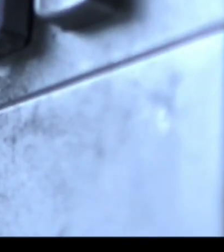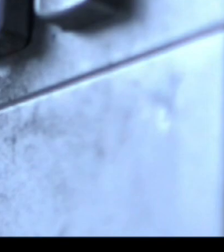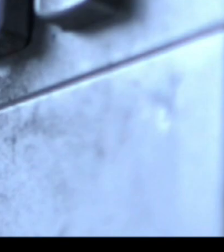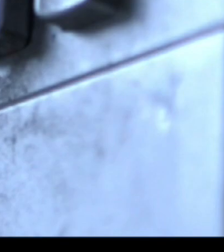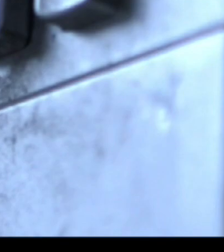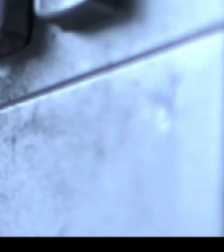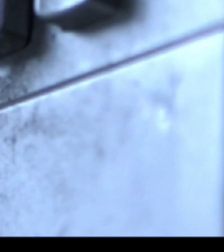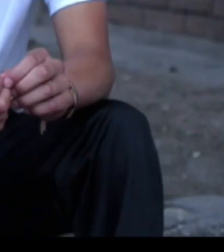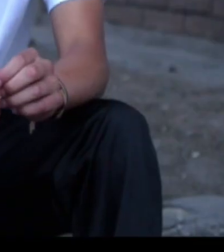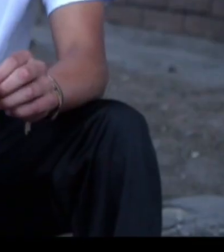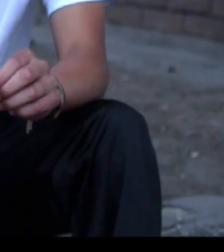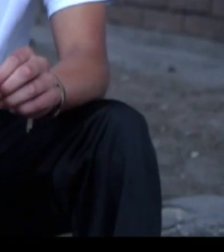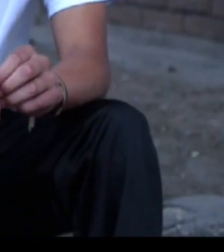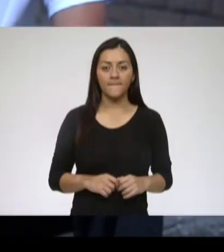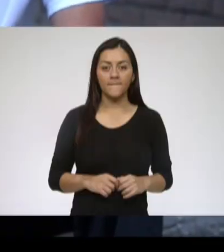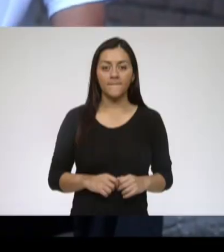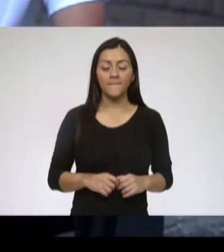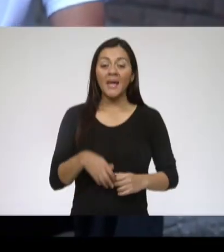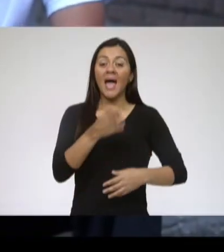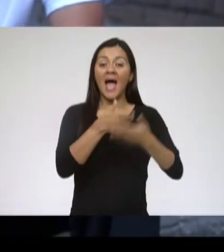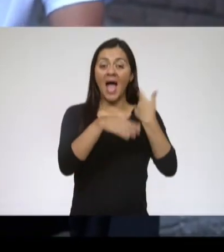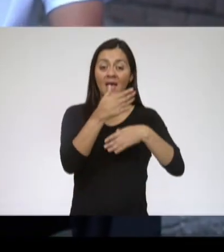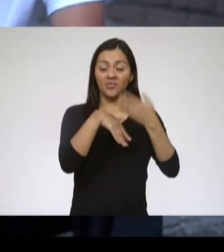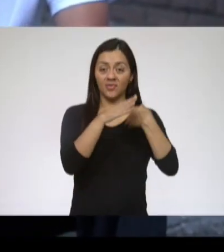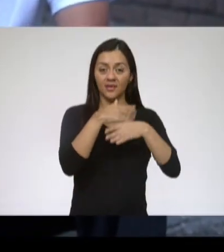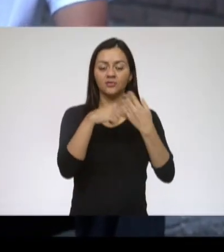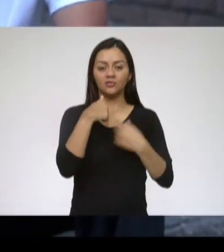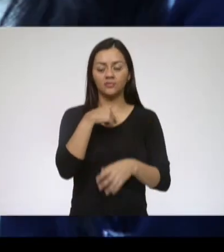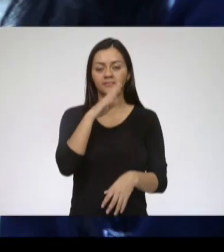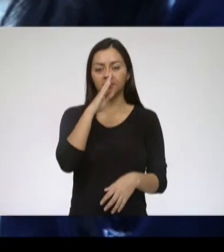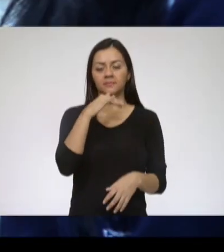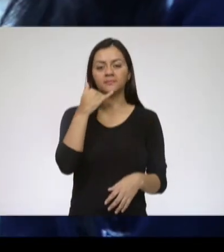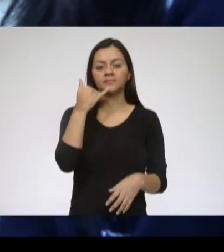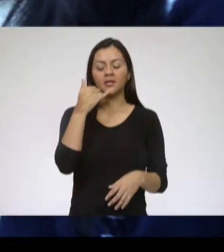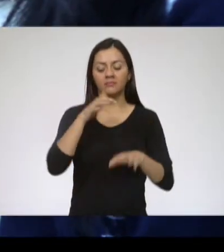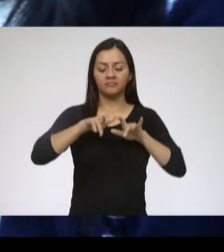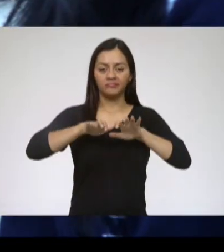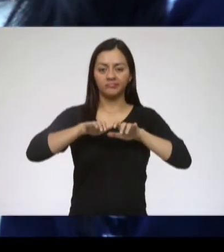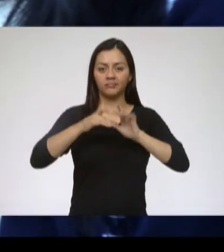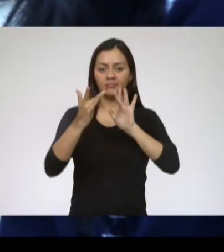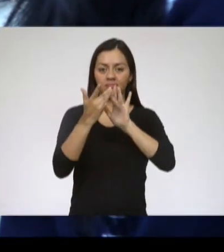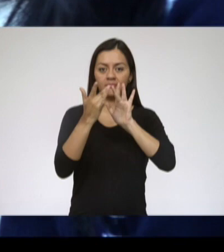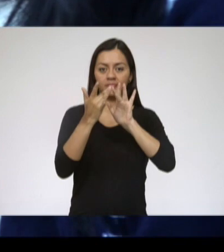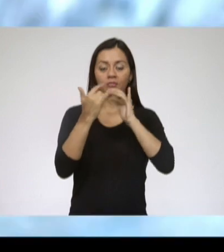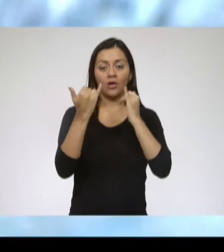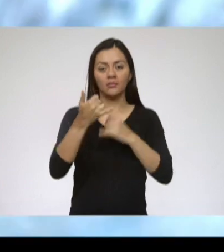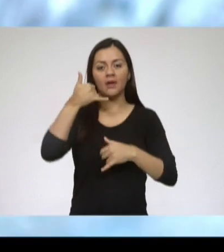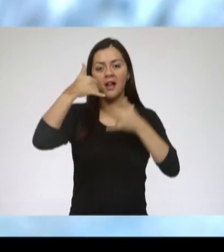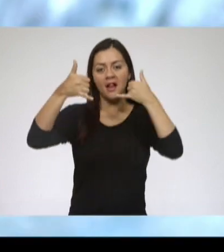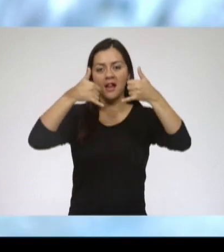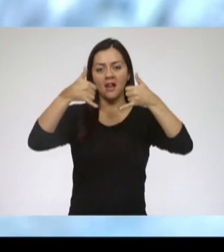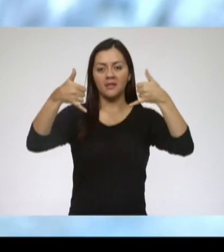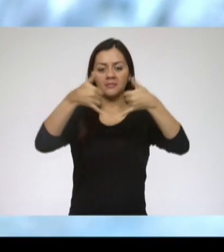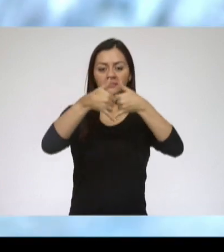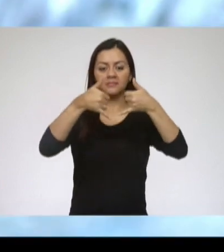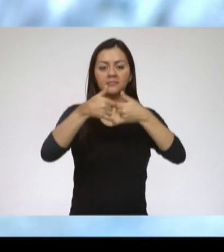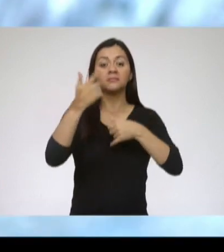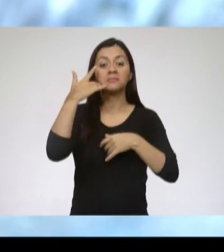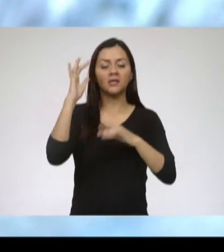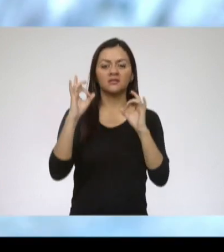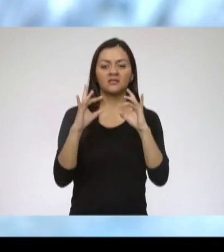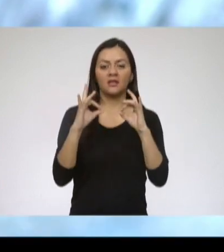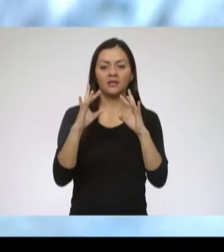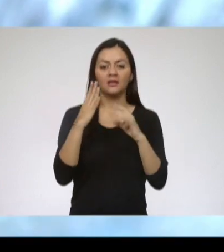Antes llamaba por la compu, pero ahora solo, siempre llamaba por el teléfono. ¿Por teléfono y por la computadora? Nomás es por el